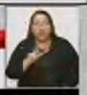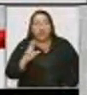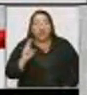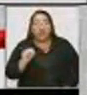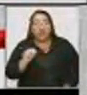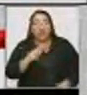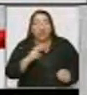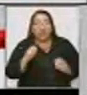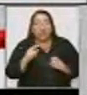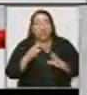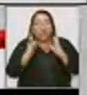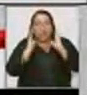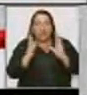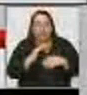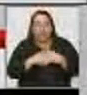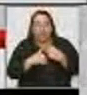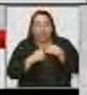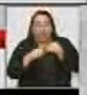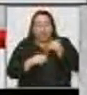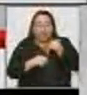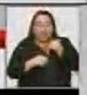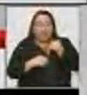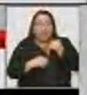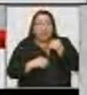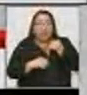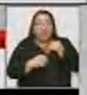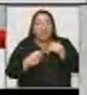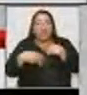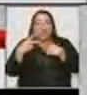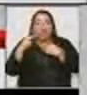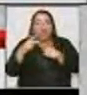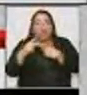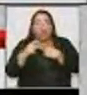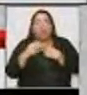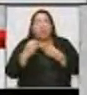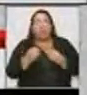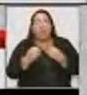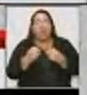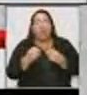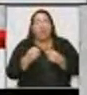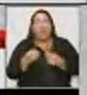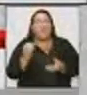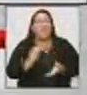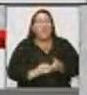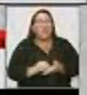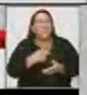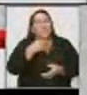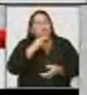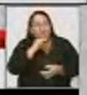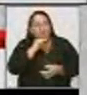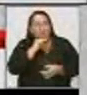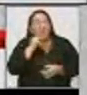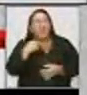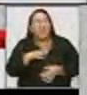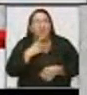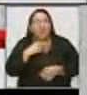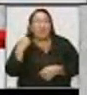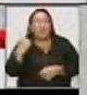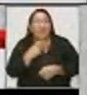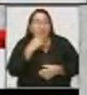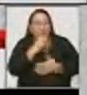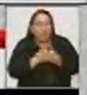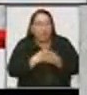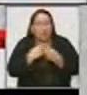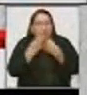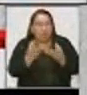133.697 casos atendidos, quiero decir que este incremento de casos se debe a que más mujeres están denunciando,